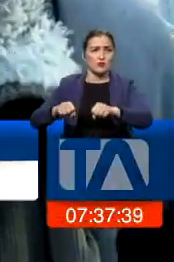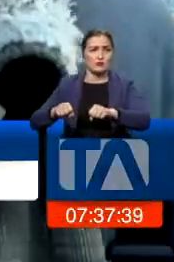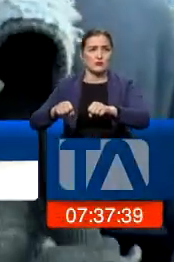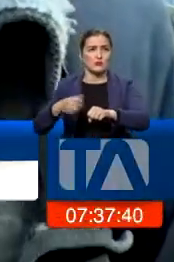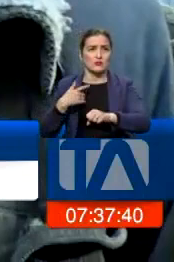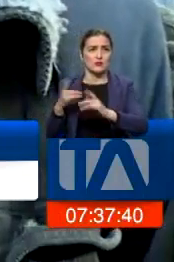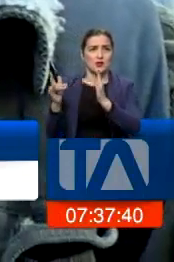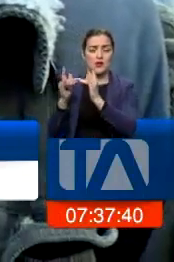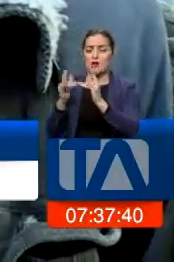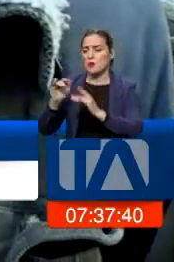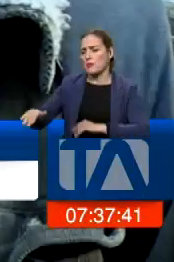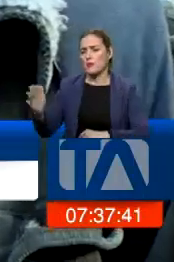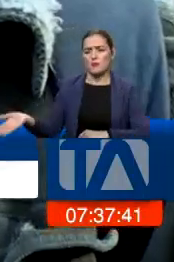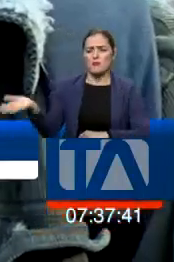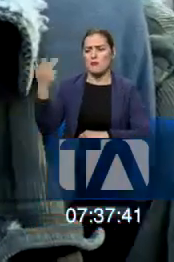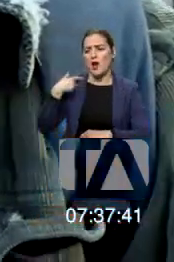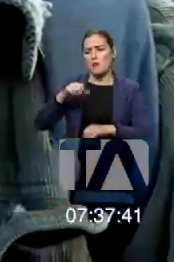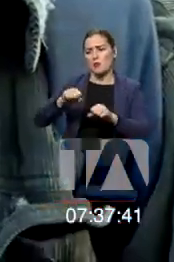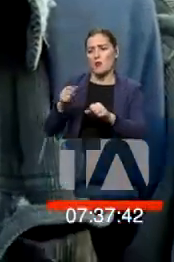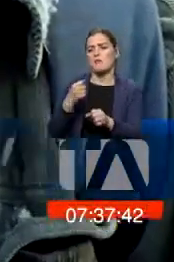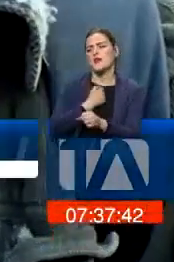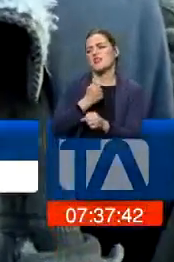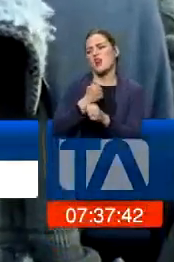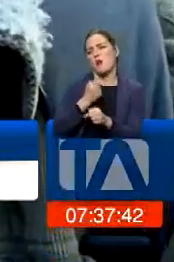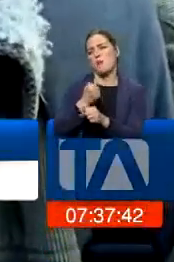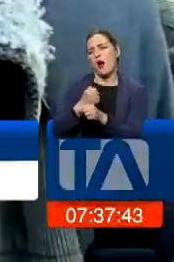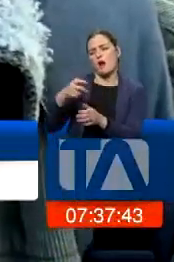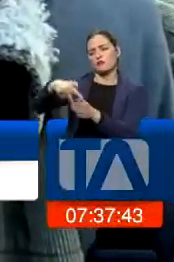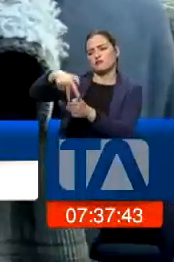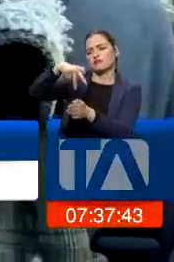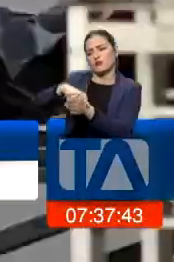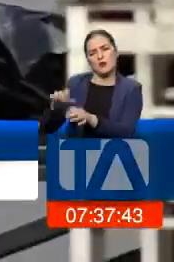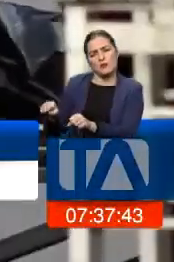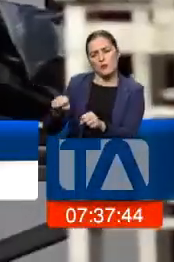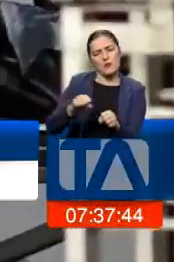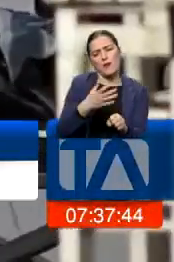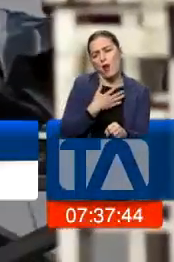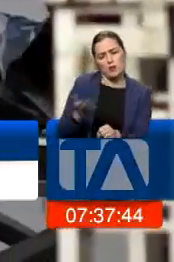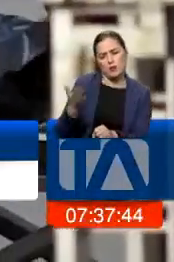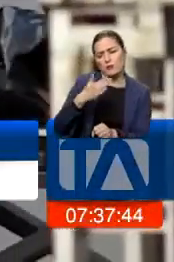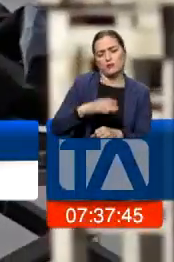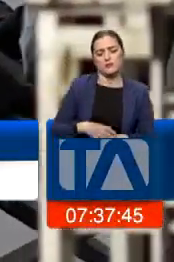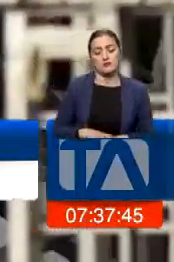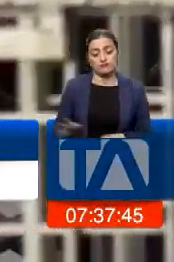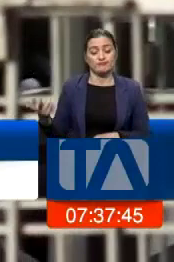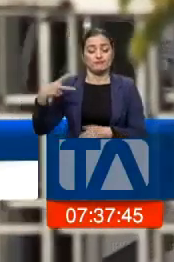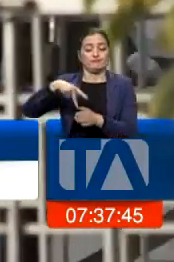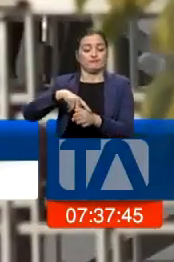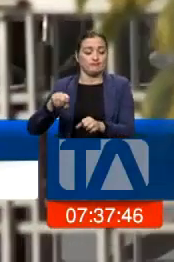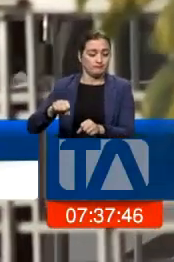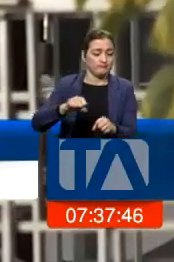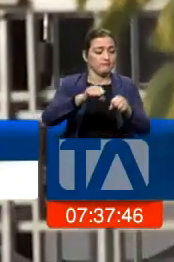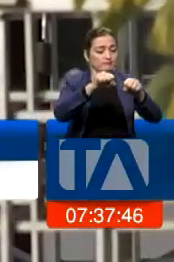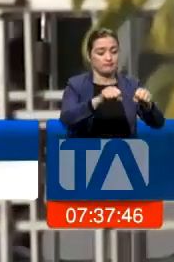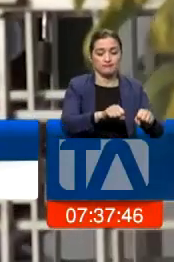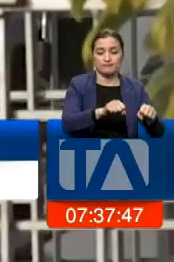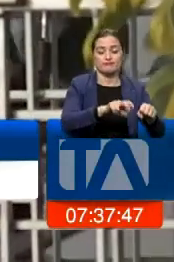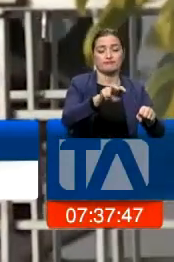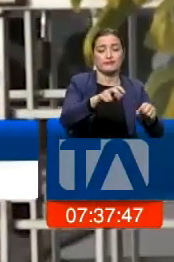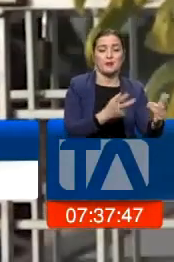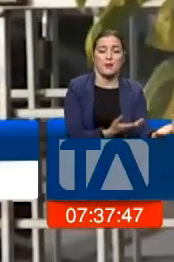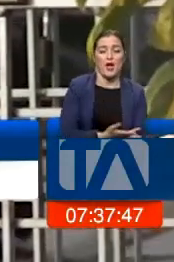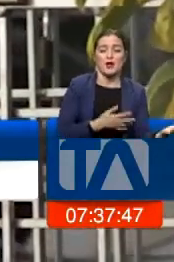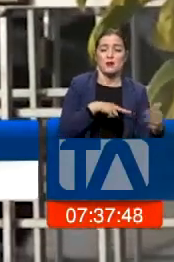la cama para que me venga a dejarme a mí, para que haga regresar la moto. El cadáver del joven de 37 años fue trasladado